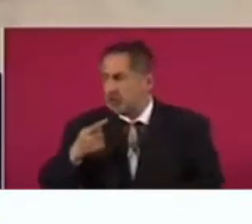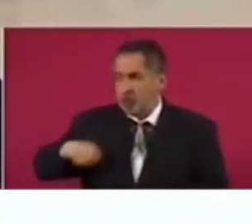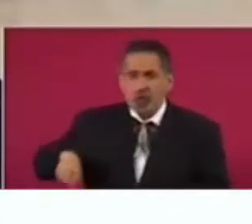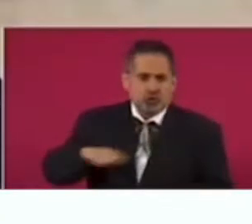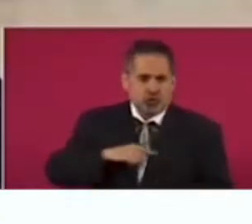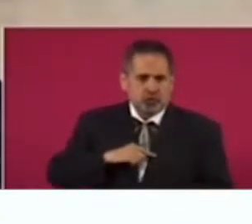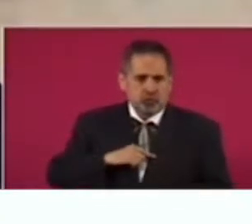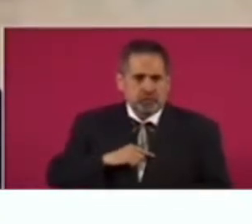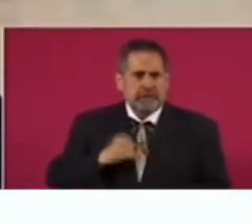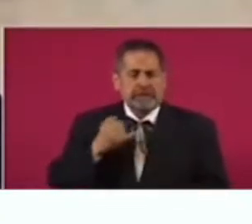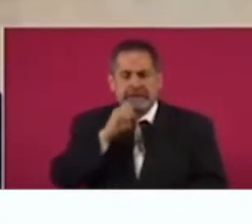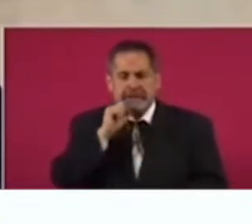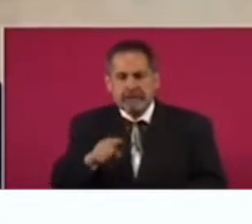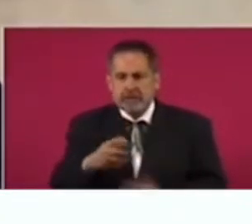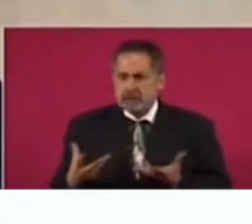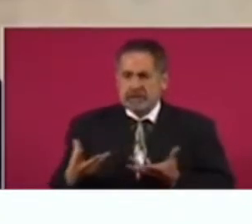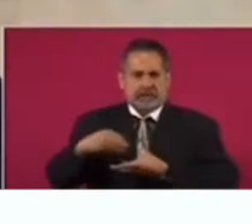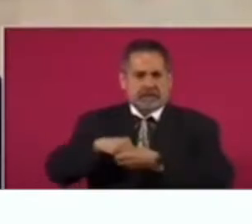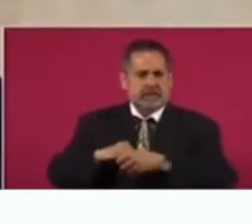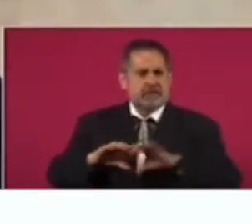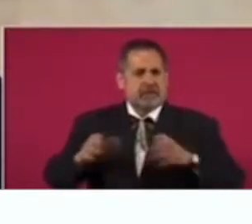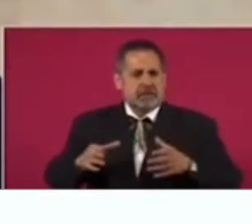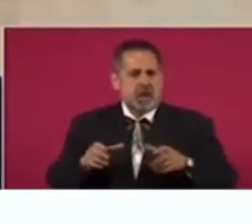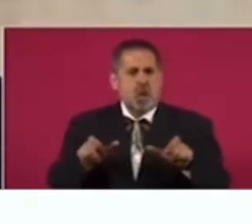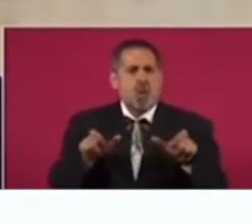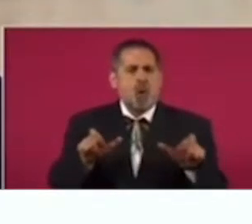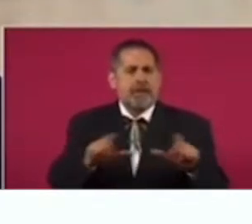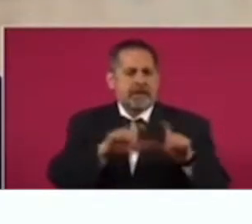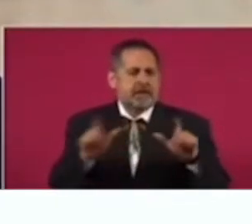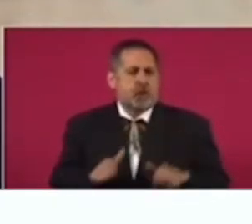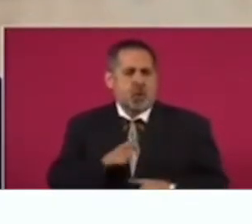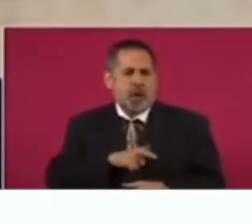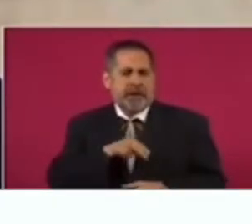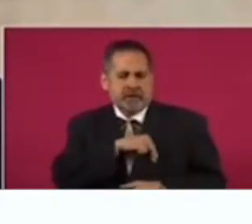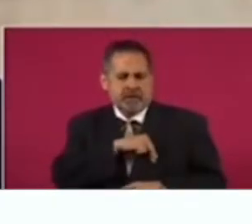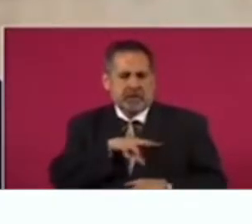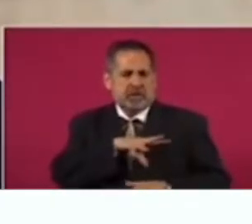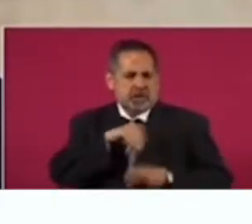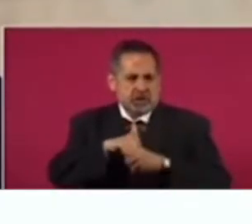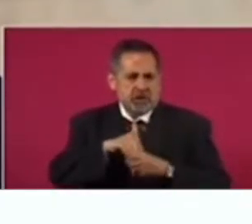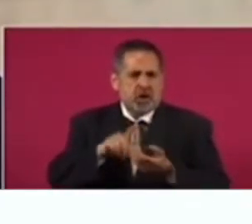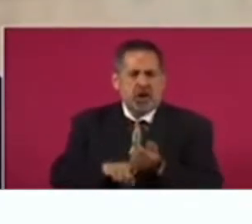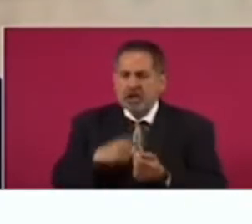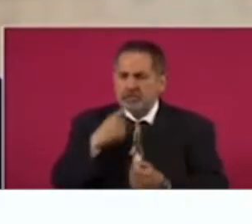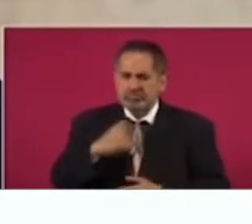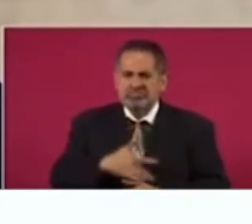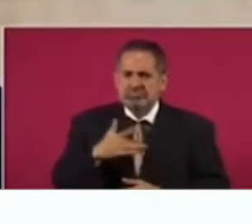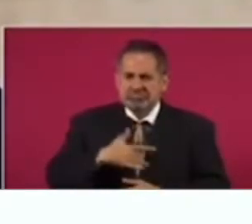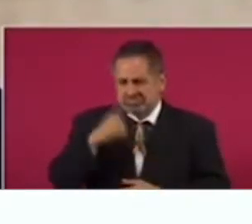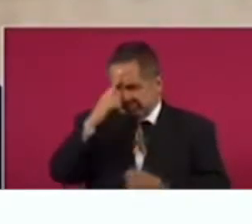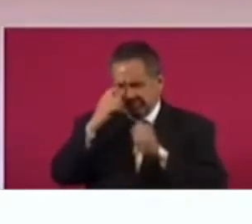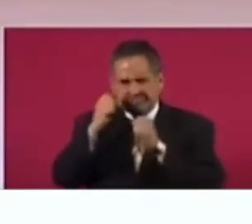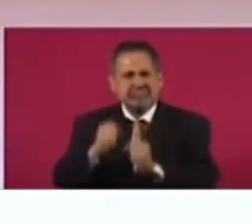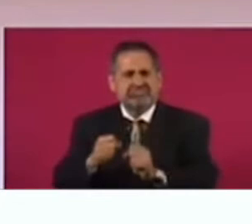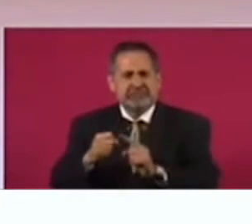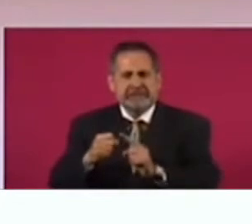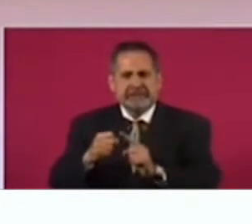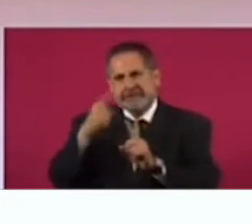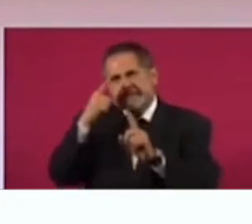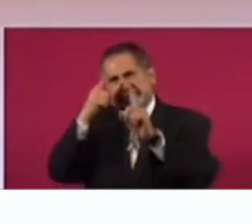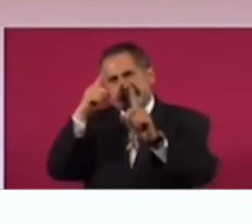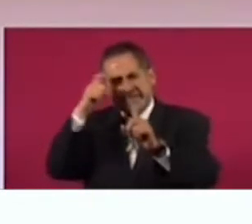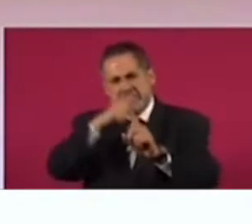Quienes conforman y conformamos la Guardia Nacional, son conscientes del enorme reto que ello